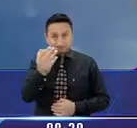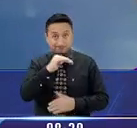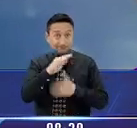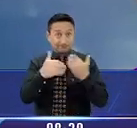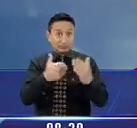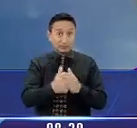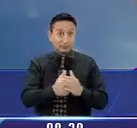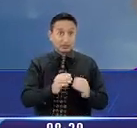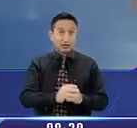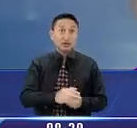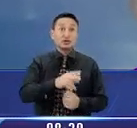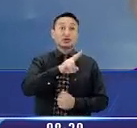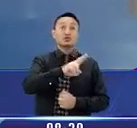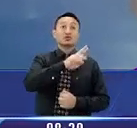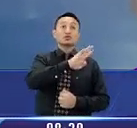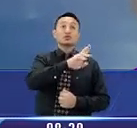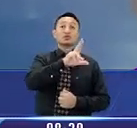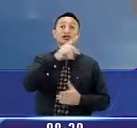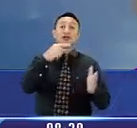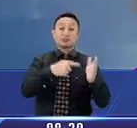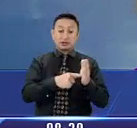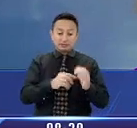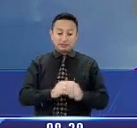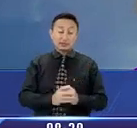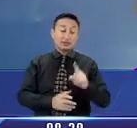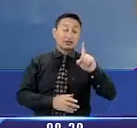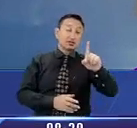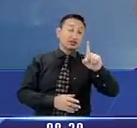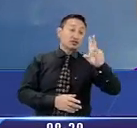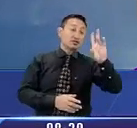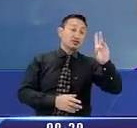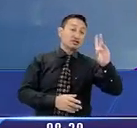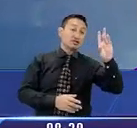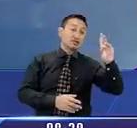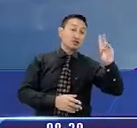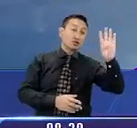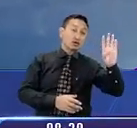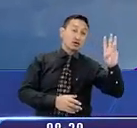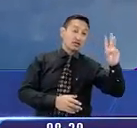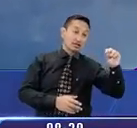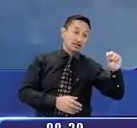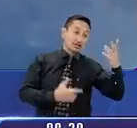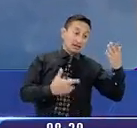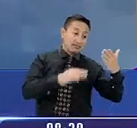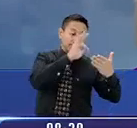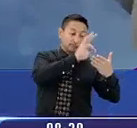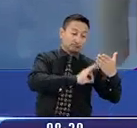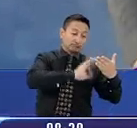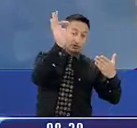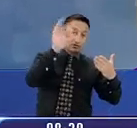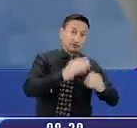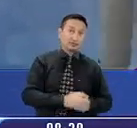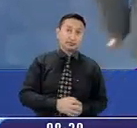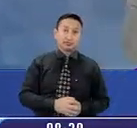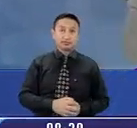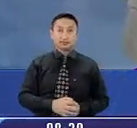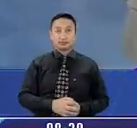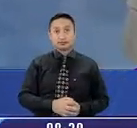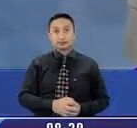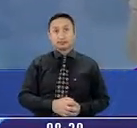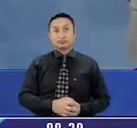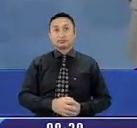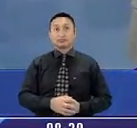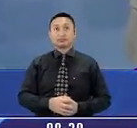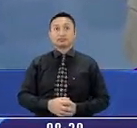de los 243 mil revisados, 177 mil 460 que están revisados, ¿no? Los vehículos. De